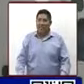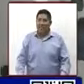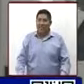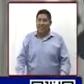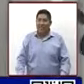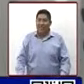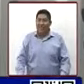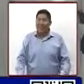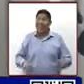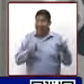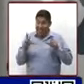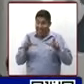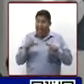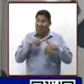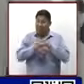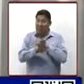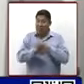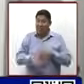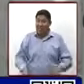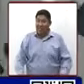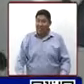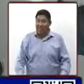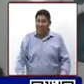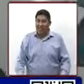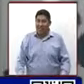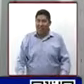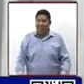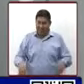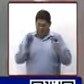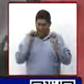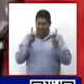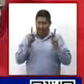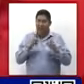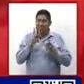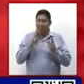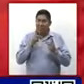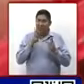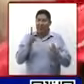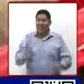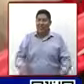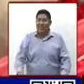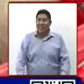¿Estamos todos listos? Sí. ¿Y podemos pasar? Ya. ¿Sí? Ya, perfecto, gracias.